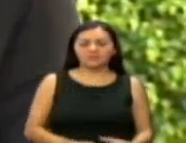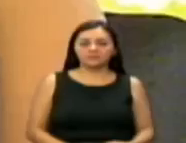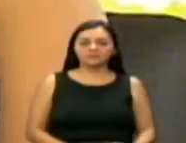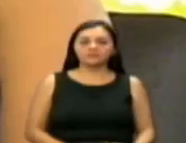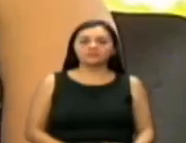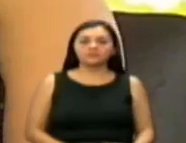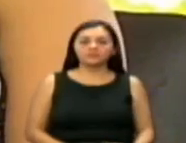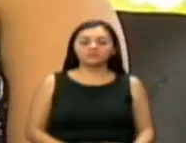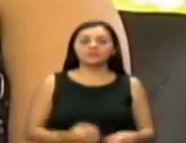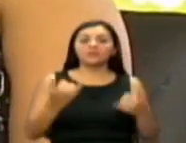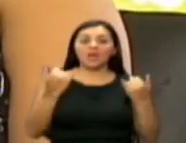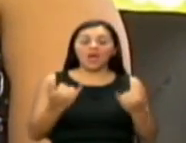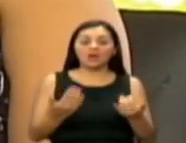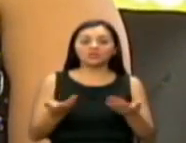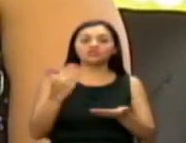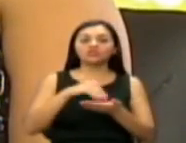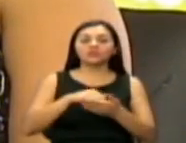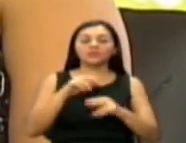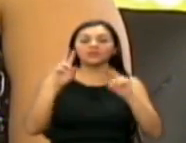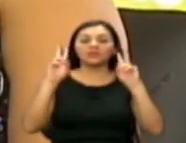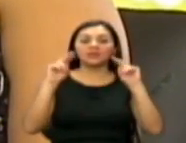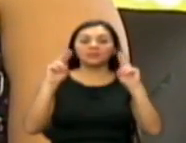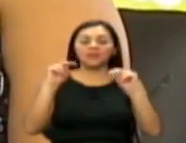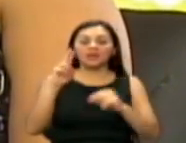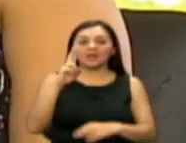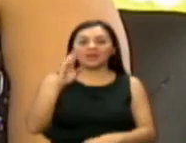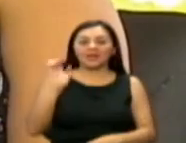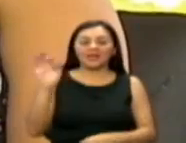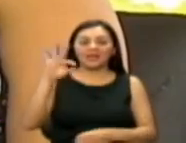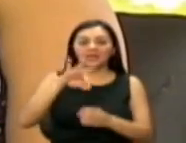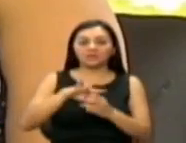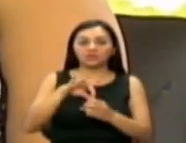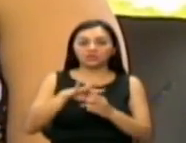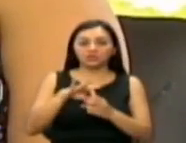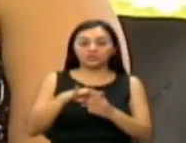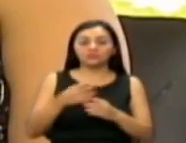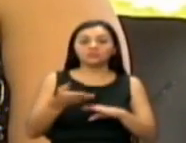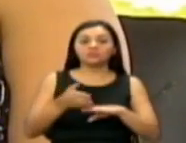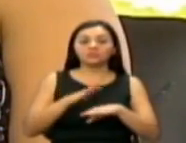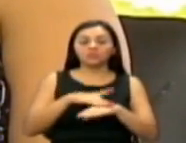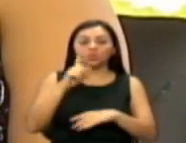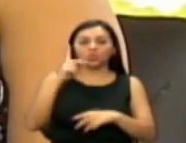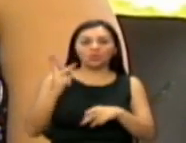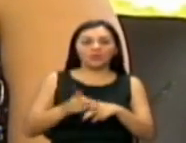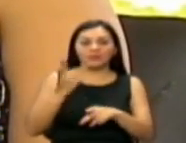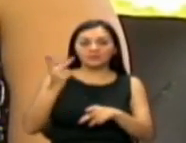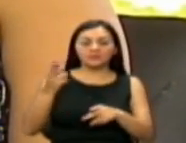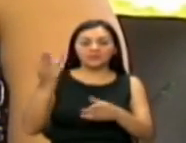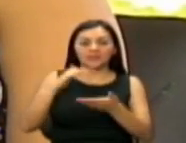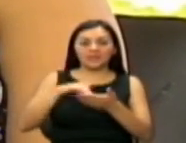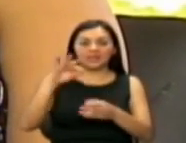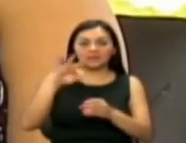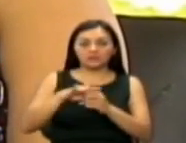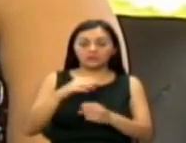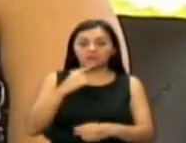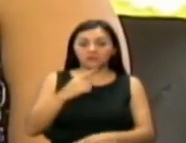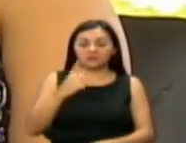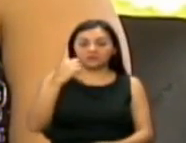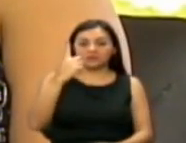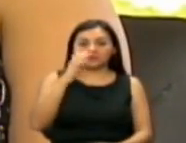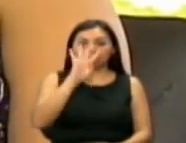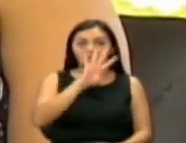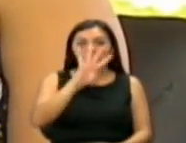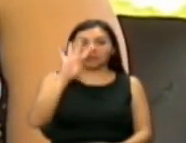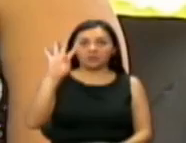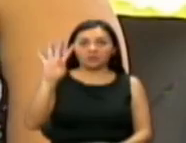tema también de las enmiendas, sobre el tema de la reelección, que se suprime la reelección por una sola vez, como explica el artículo 144 de la